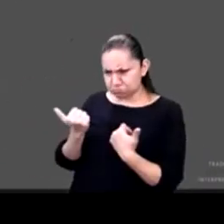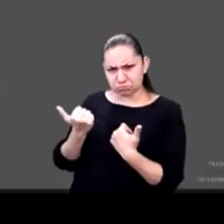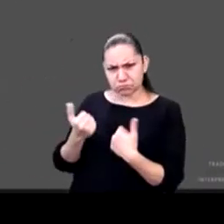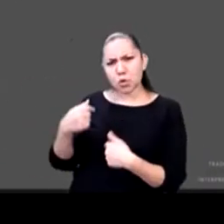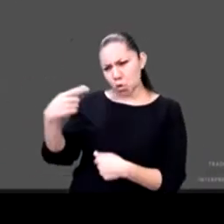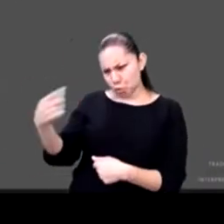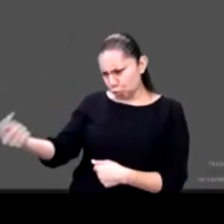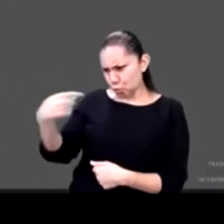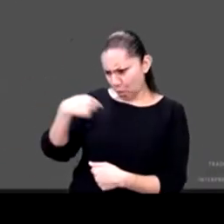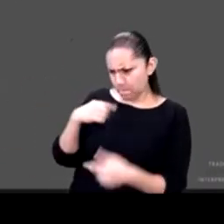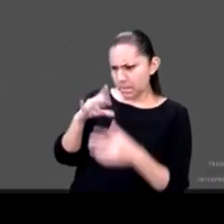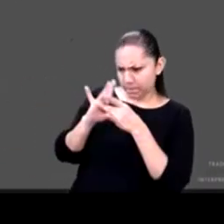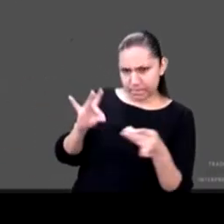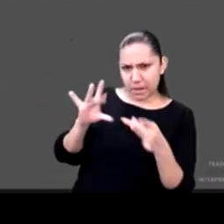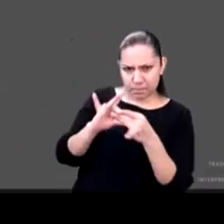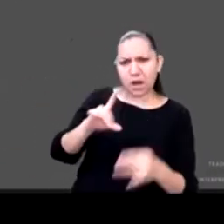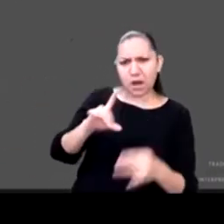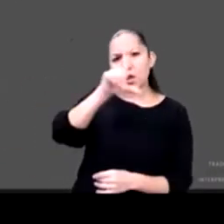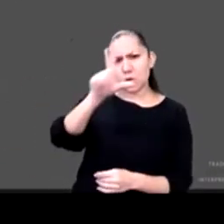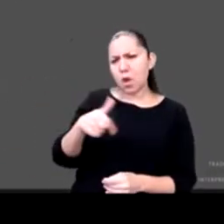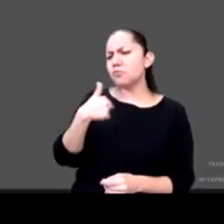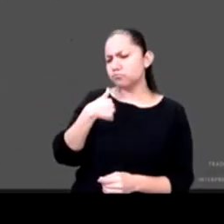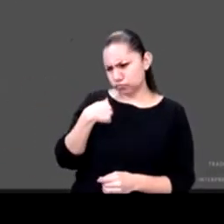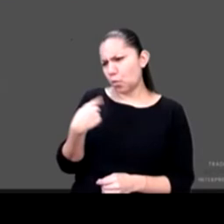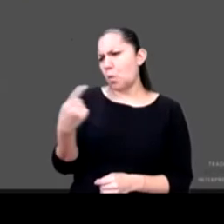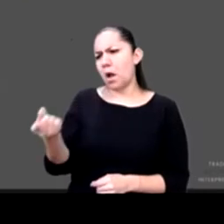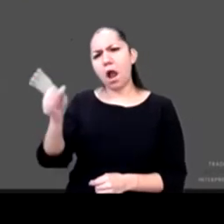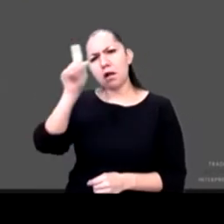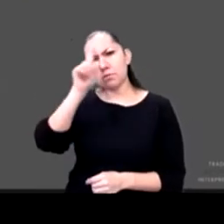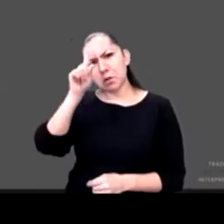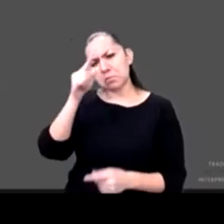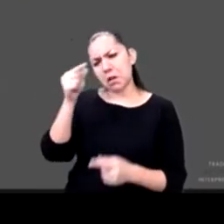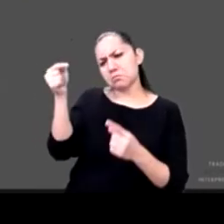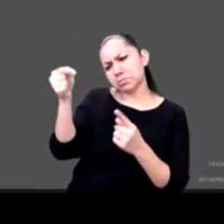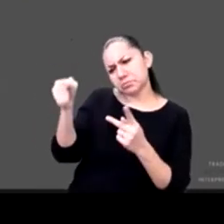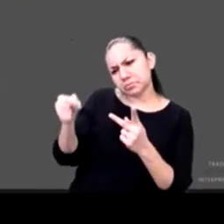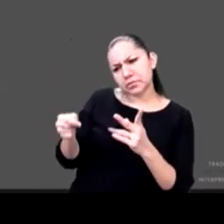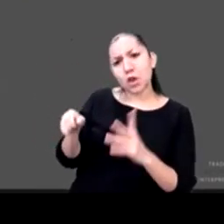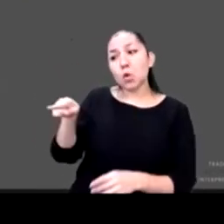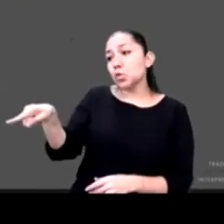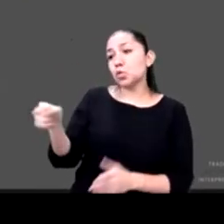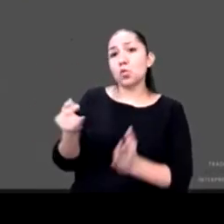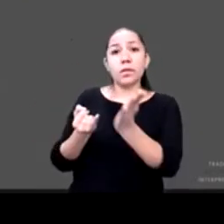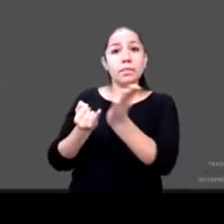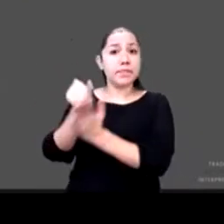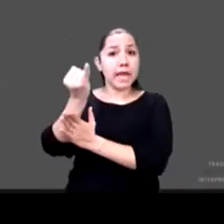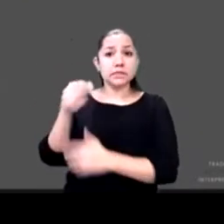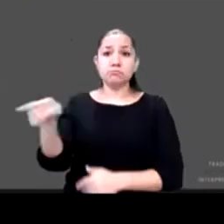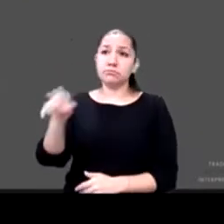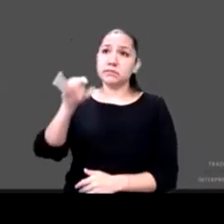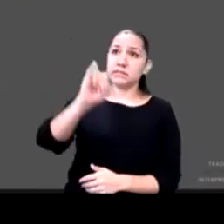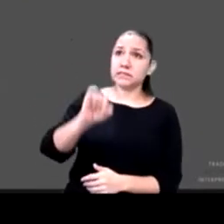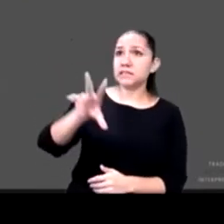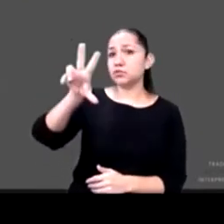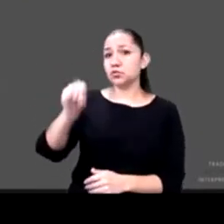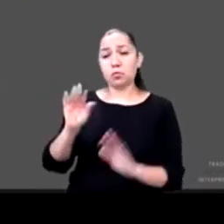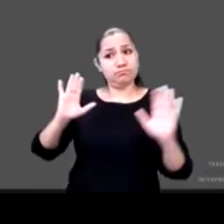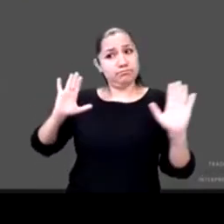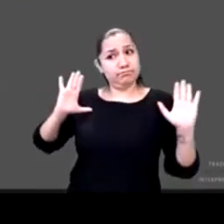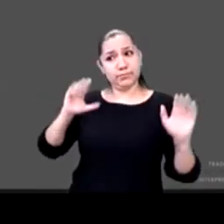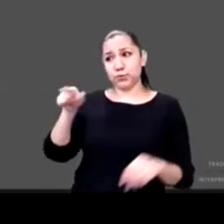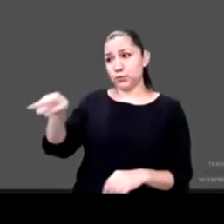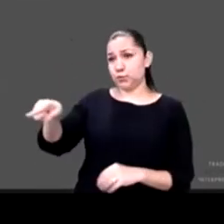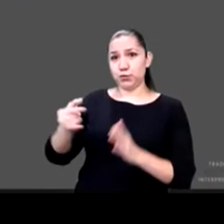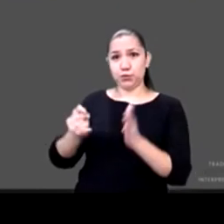después, finalmente, quien va a hacer su vida es tú, ¿no? Entonces, porque así también lo estás empoderando, ¿no? Porque